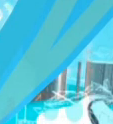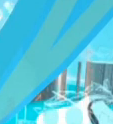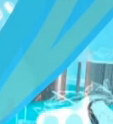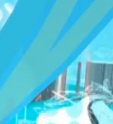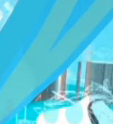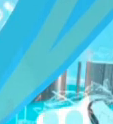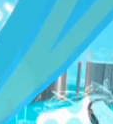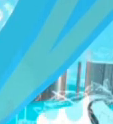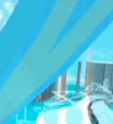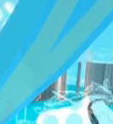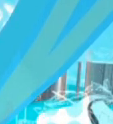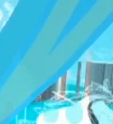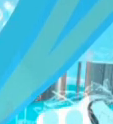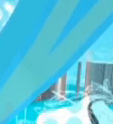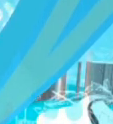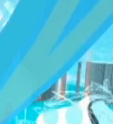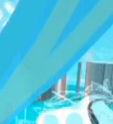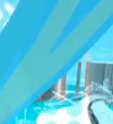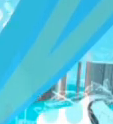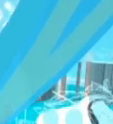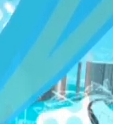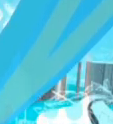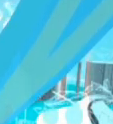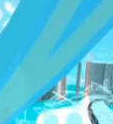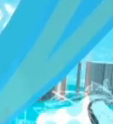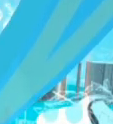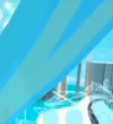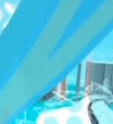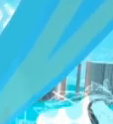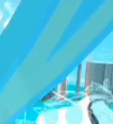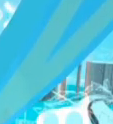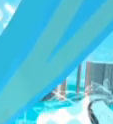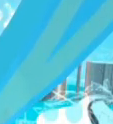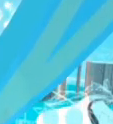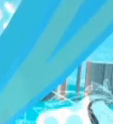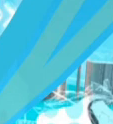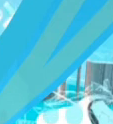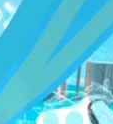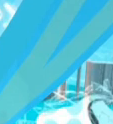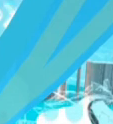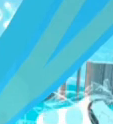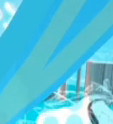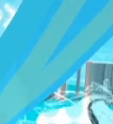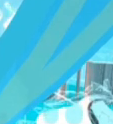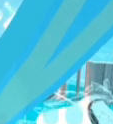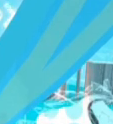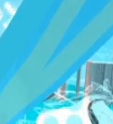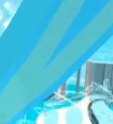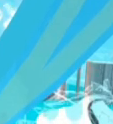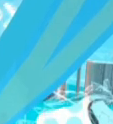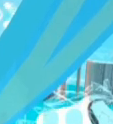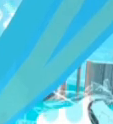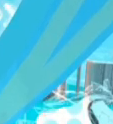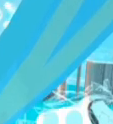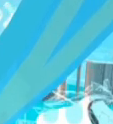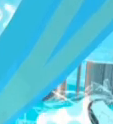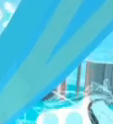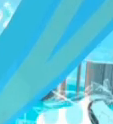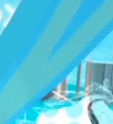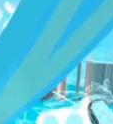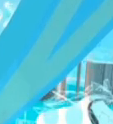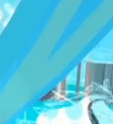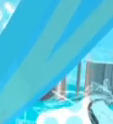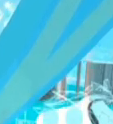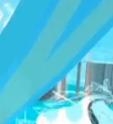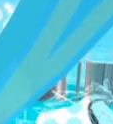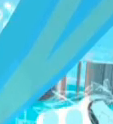general actual, doña Emilia Navas, ha plantado bandera muy claramente en que su política de persecución penal va en la línea de lucha